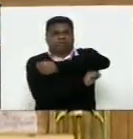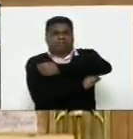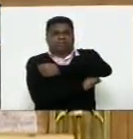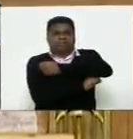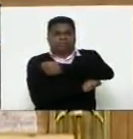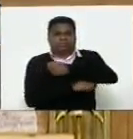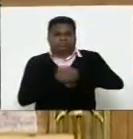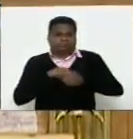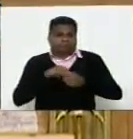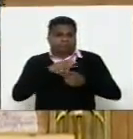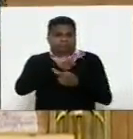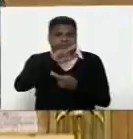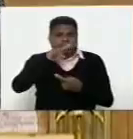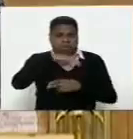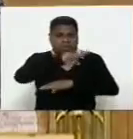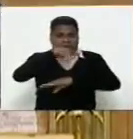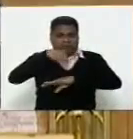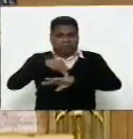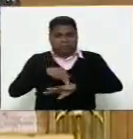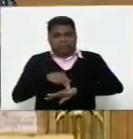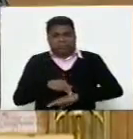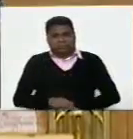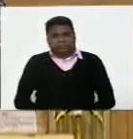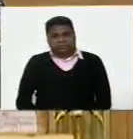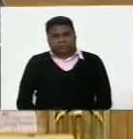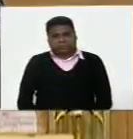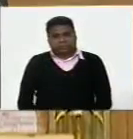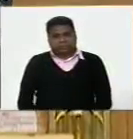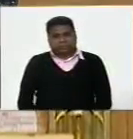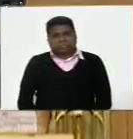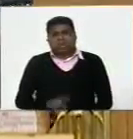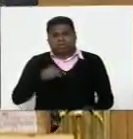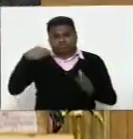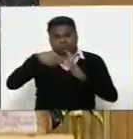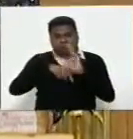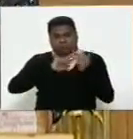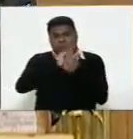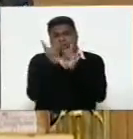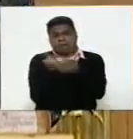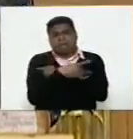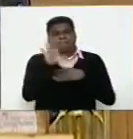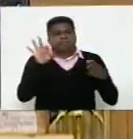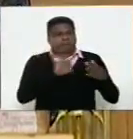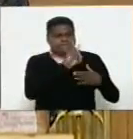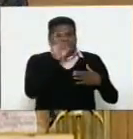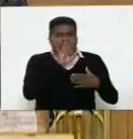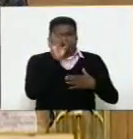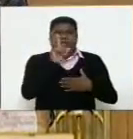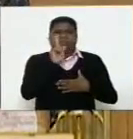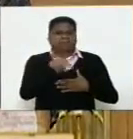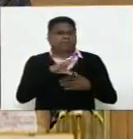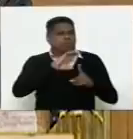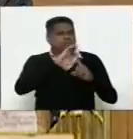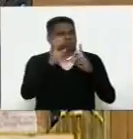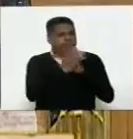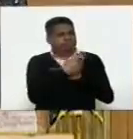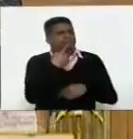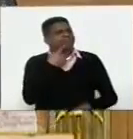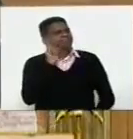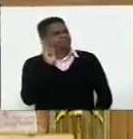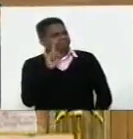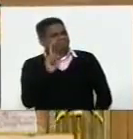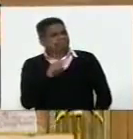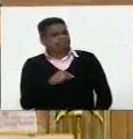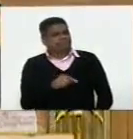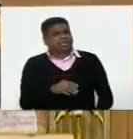República, pero tenemos que ir hacia profundos cambios espirituales y culturales.